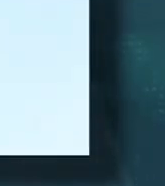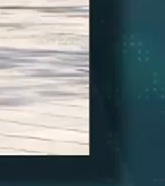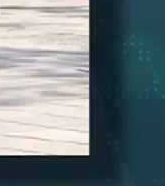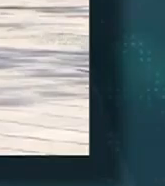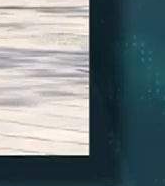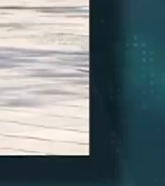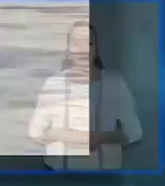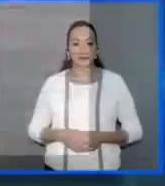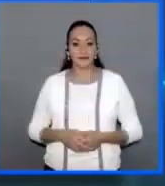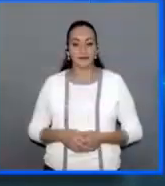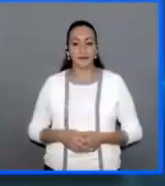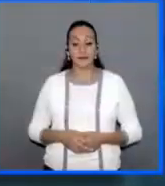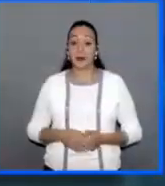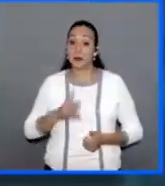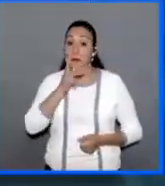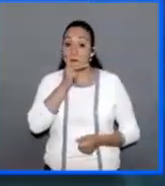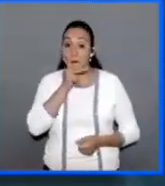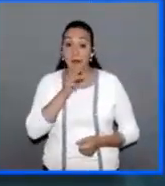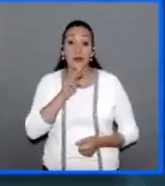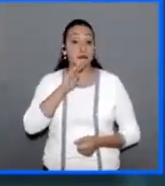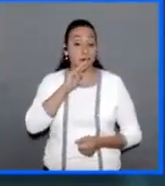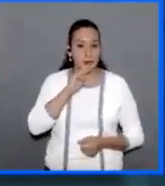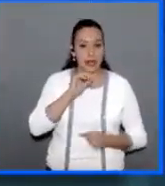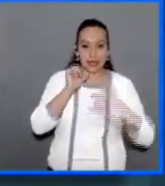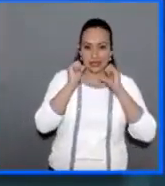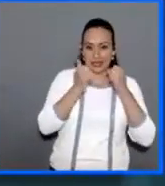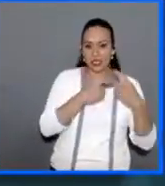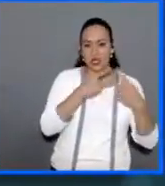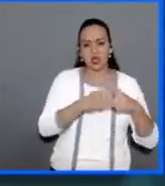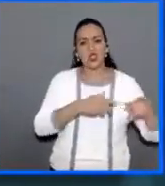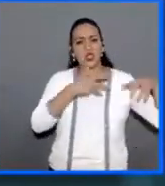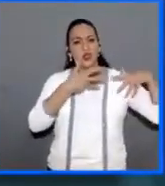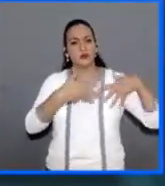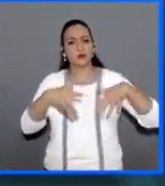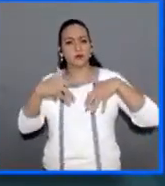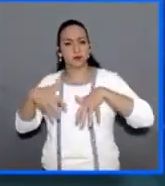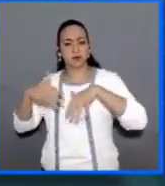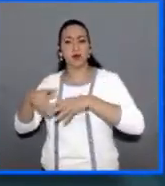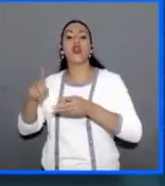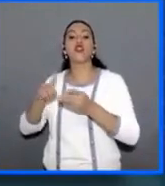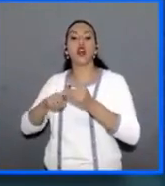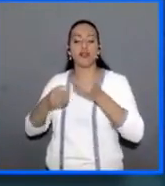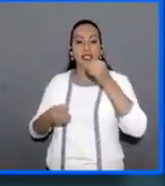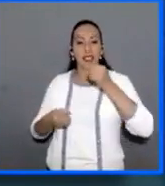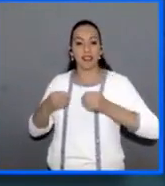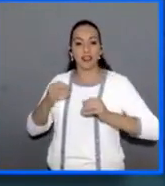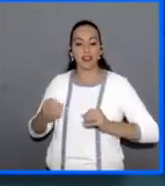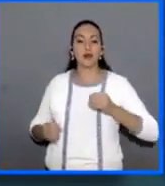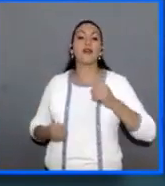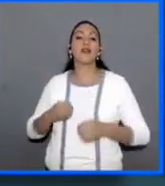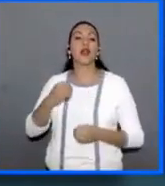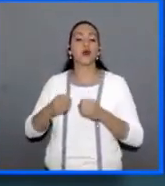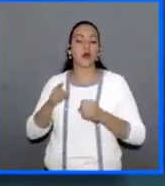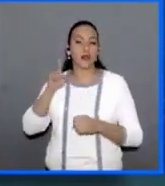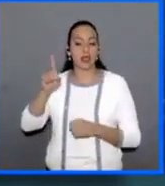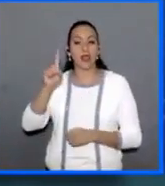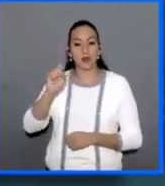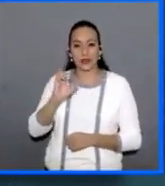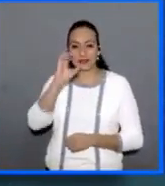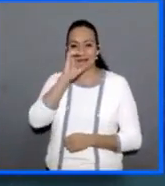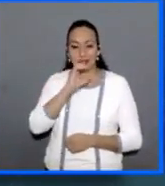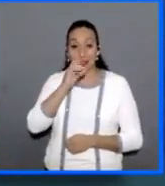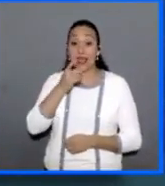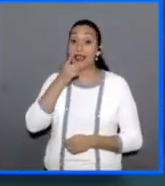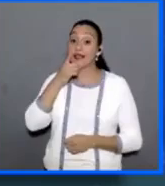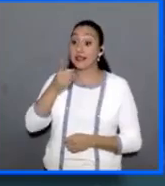Padres de familia y asociaciones civiles se manifestaron en el Tribunal Superior de Justicia de Aguascalientes. Denuncian que jueces y